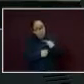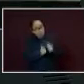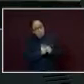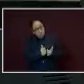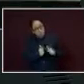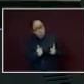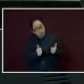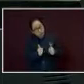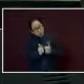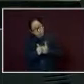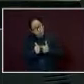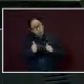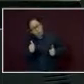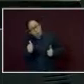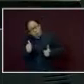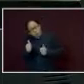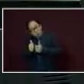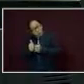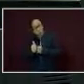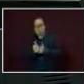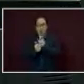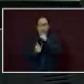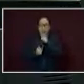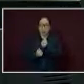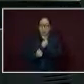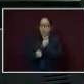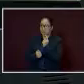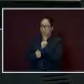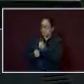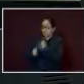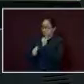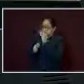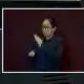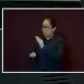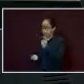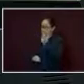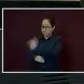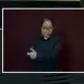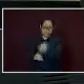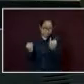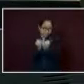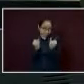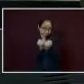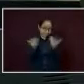hablo de la deuda bancaria, o sea, ante los bancos.